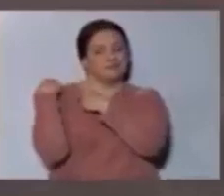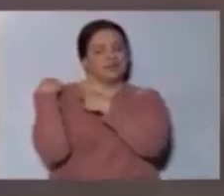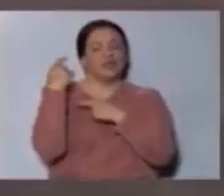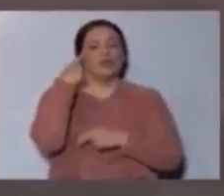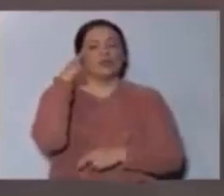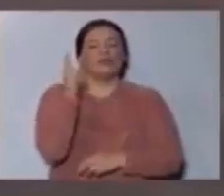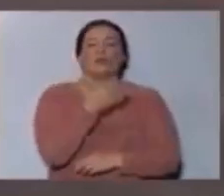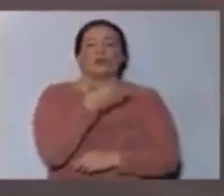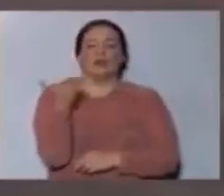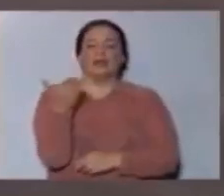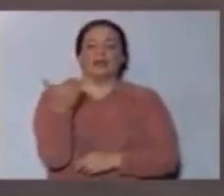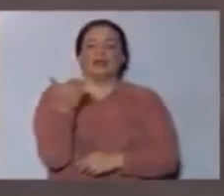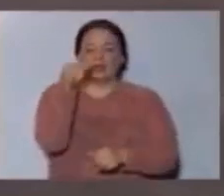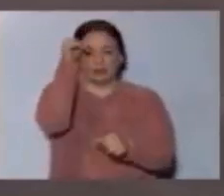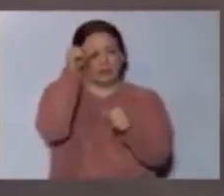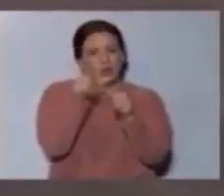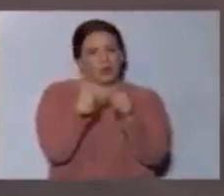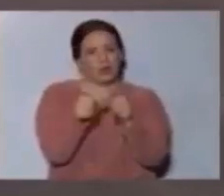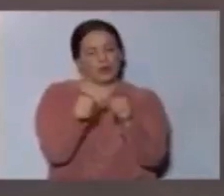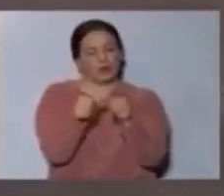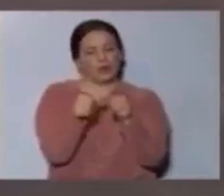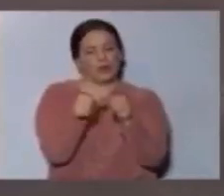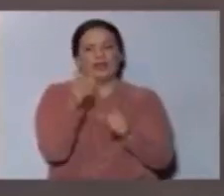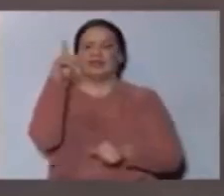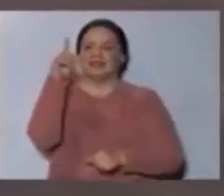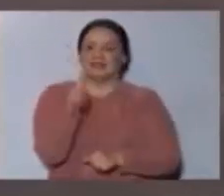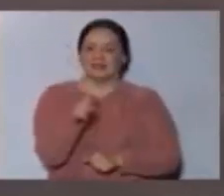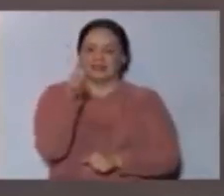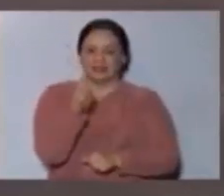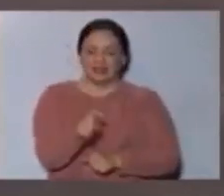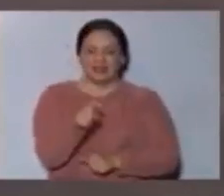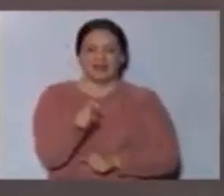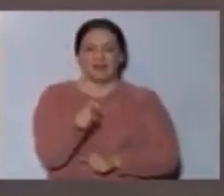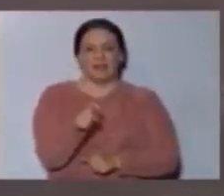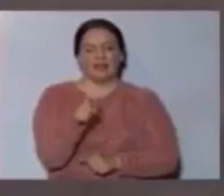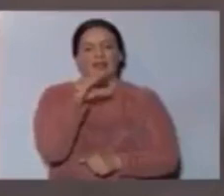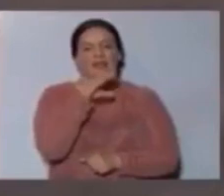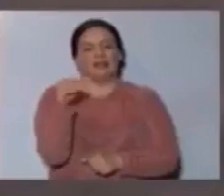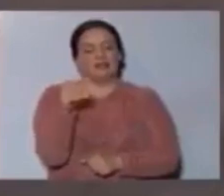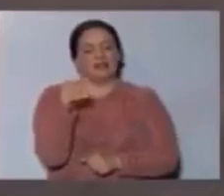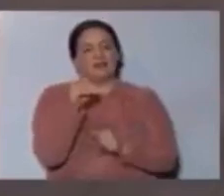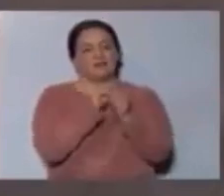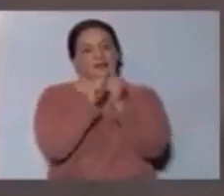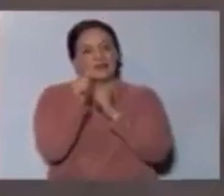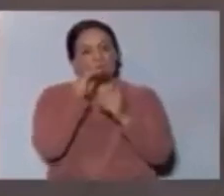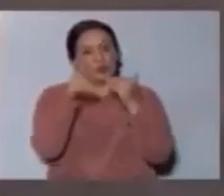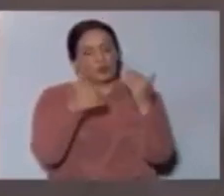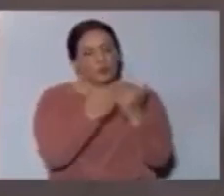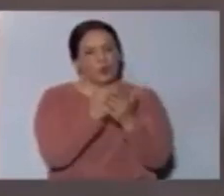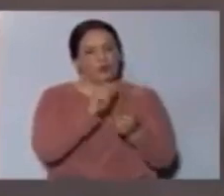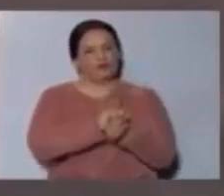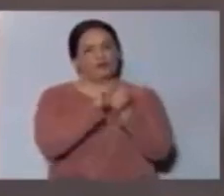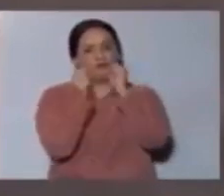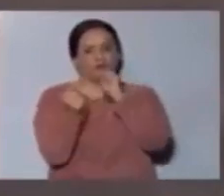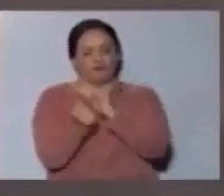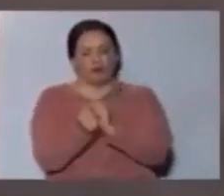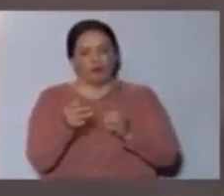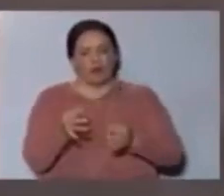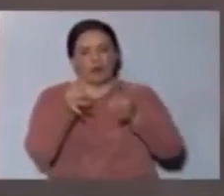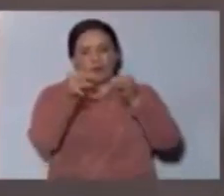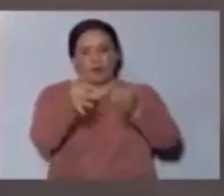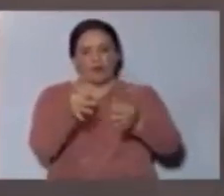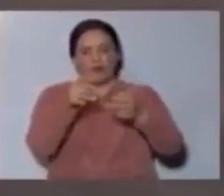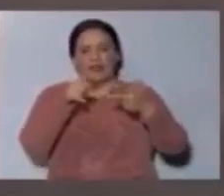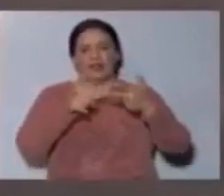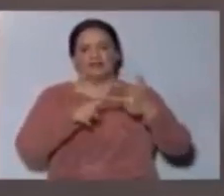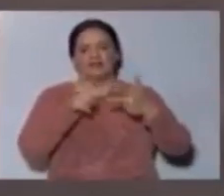el que, le recuerdo, deben de pasar todas las reformas, prórrogas, empréstitos